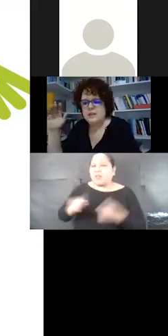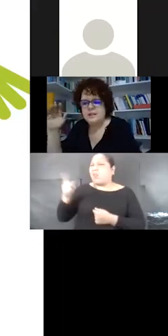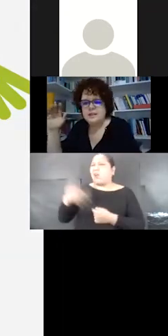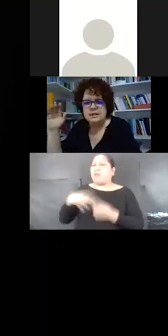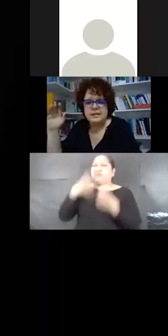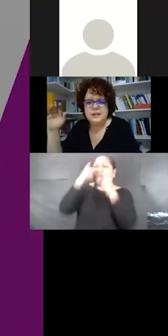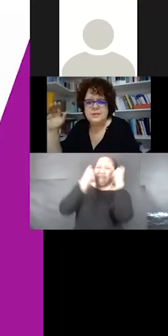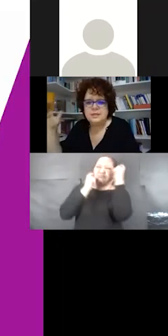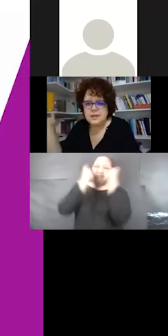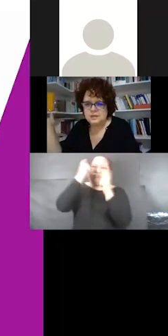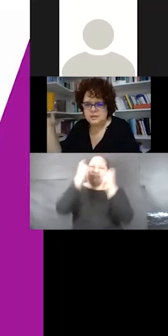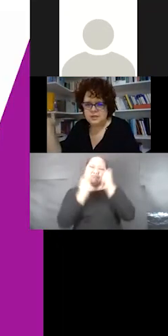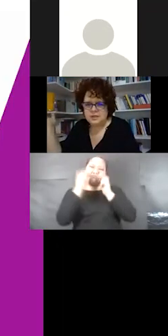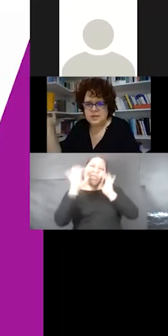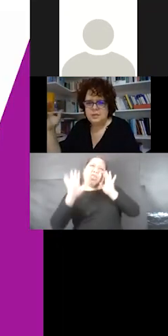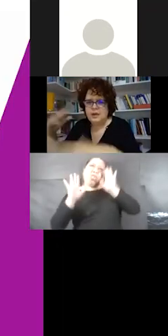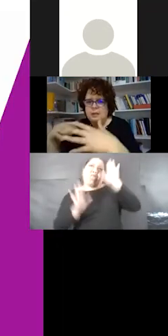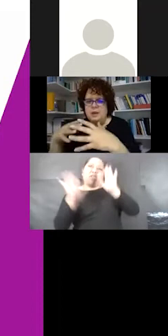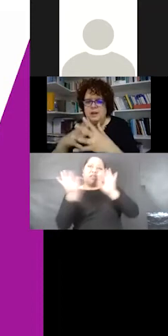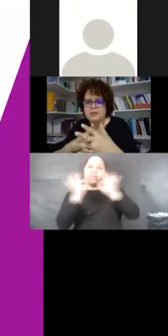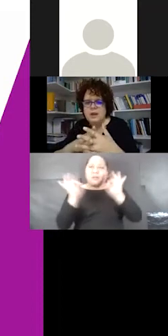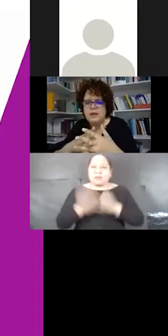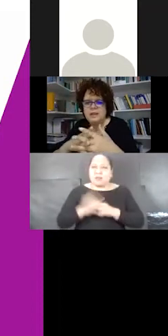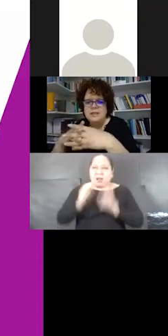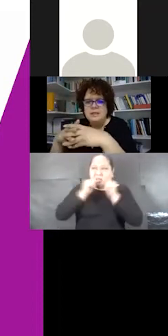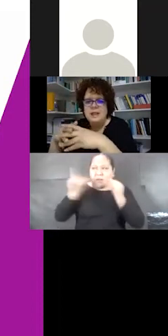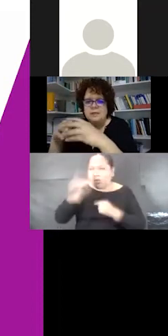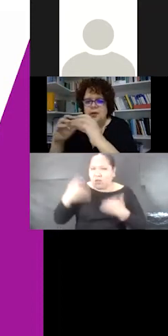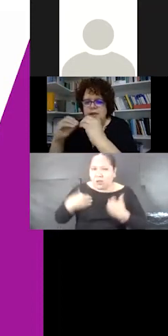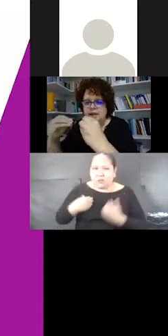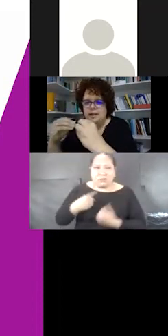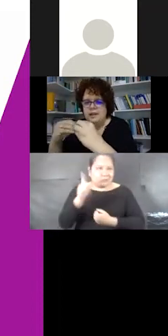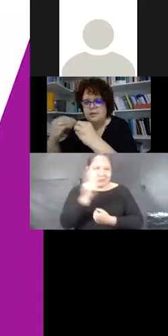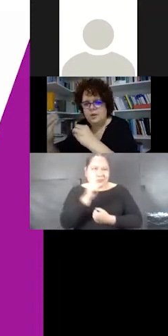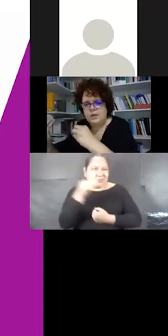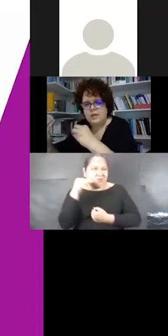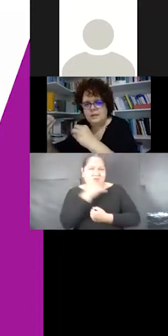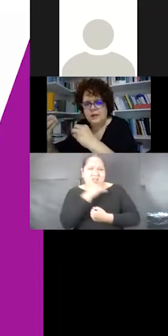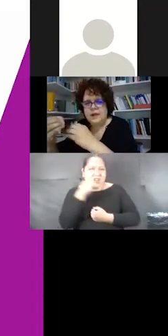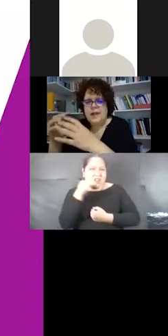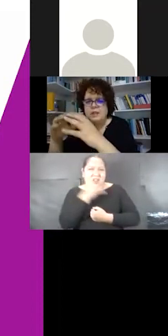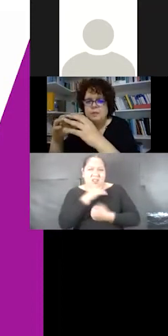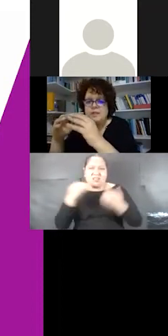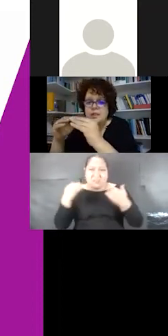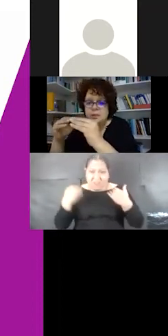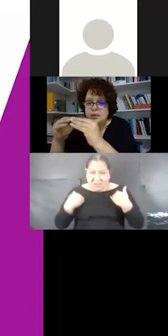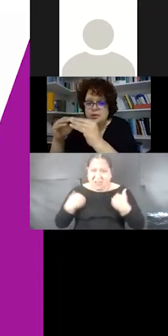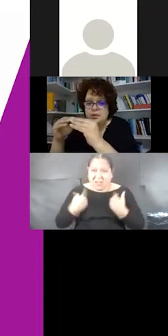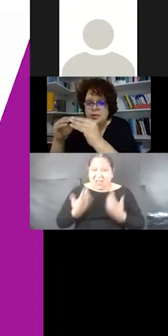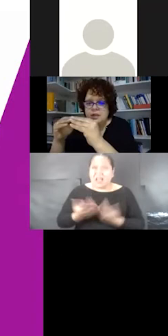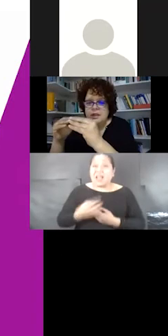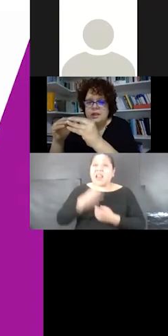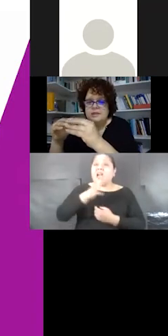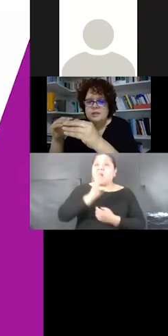eso es falso. Por ejemplo, las lenguas orales tienen la fonética y la fonología. Estos